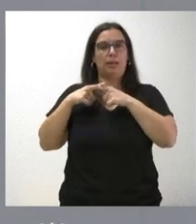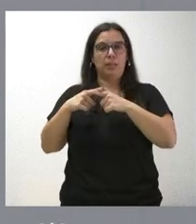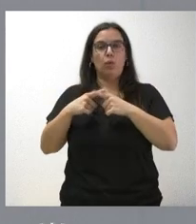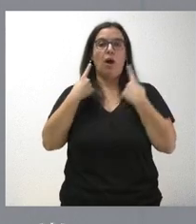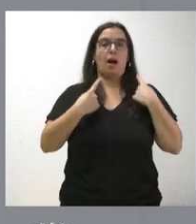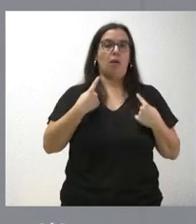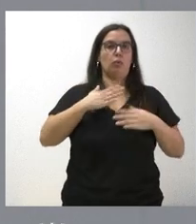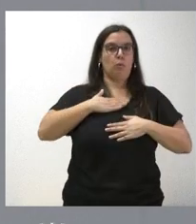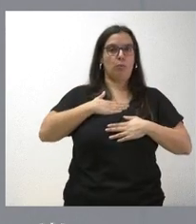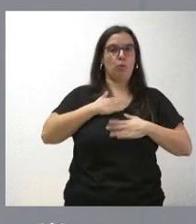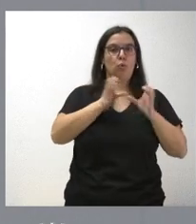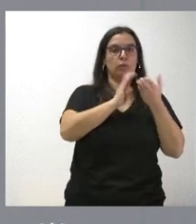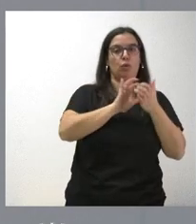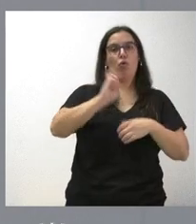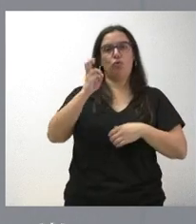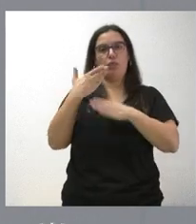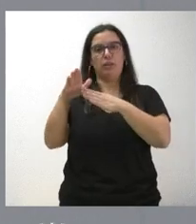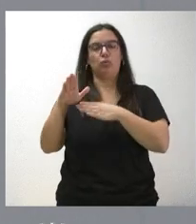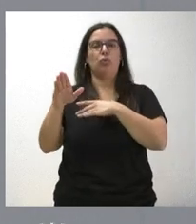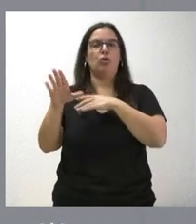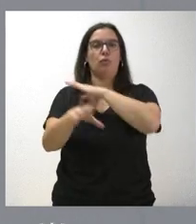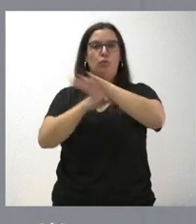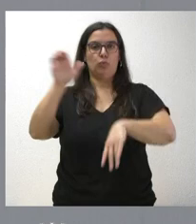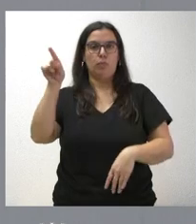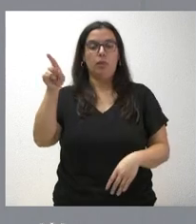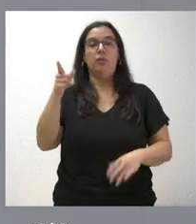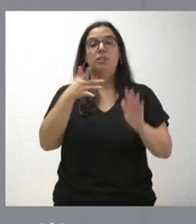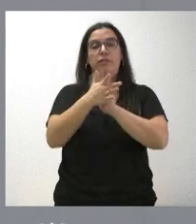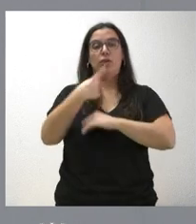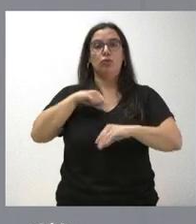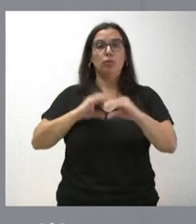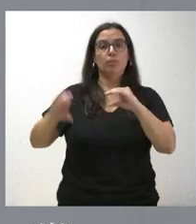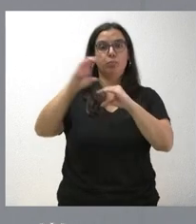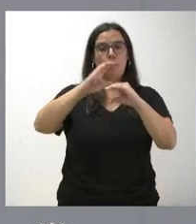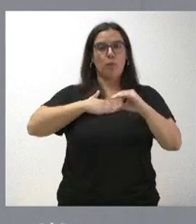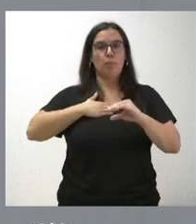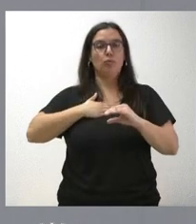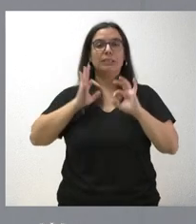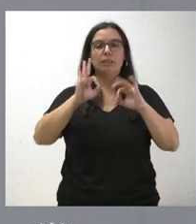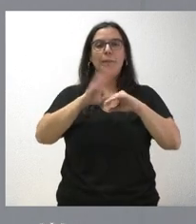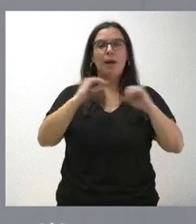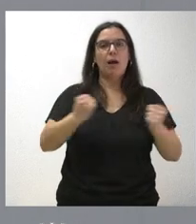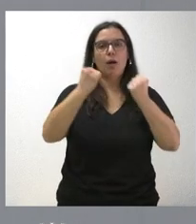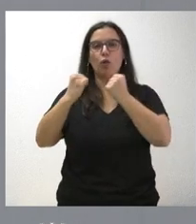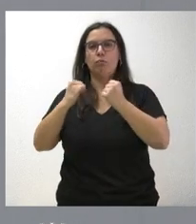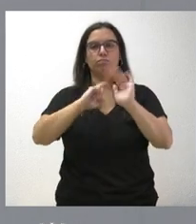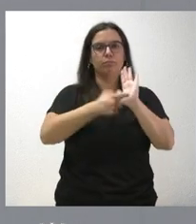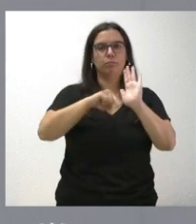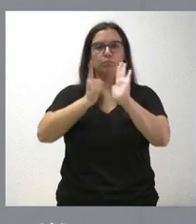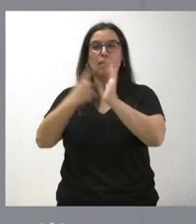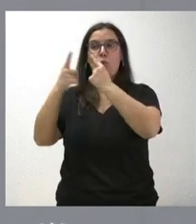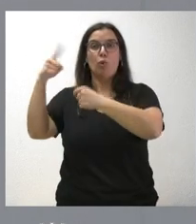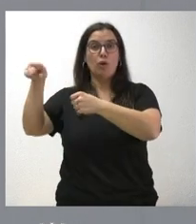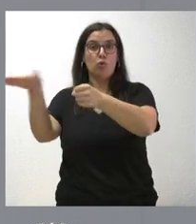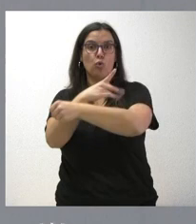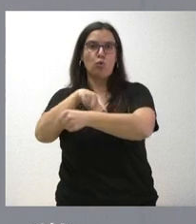de león y el otro son fondos europeos pues incorporamos cantidades exclusivas de la junta para ir completando actuaciones que no se financiaban por los fondos europeos